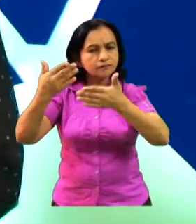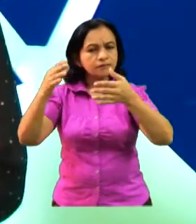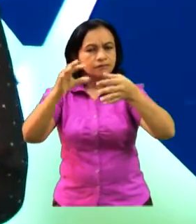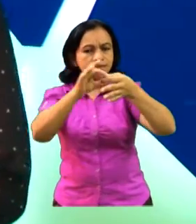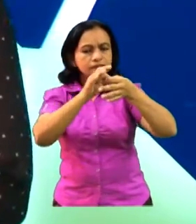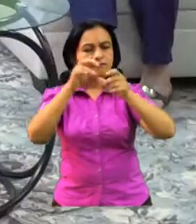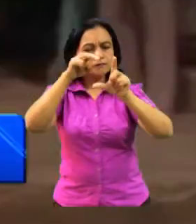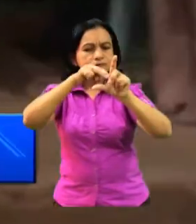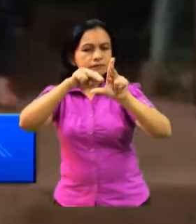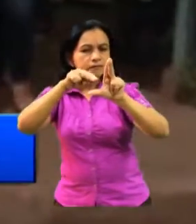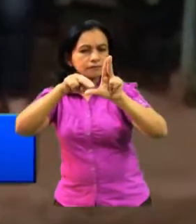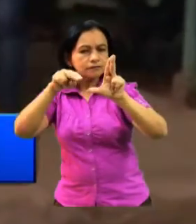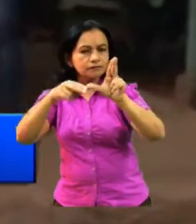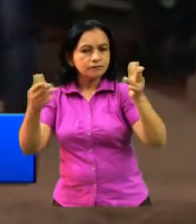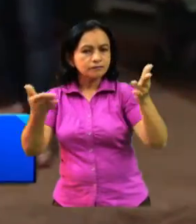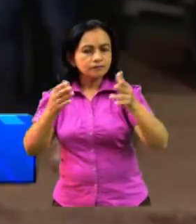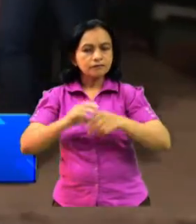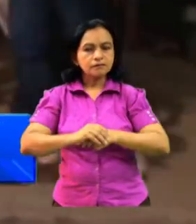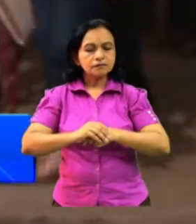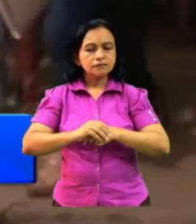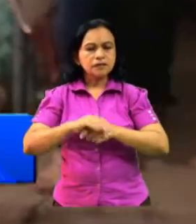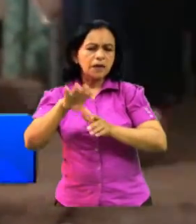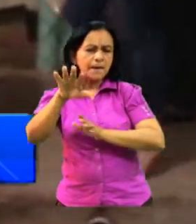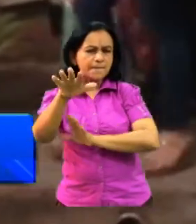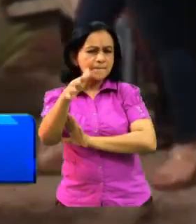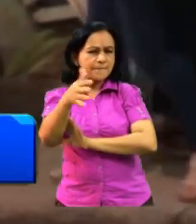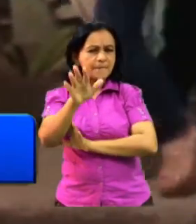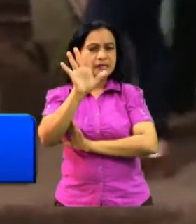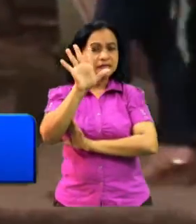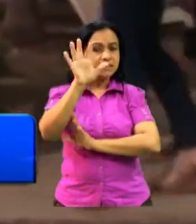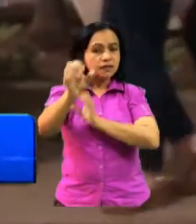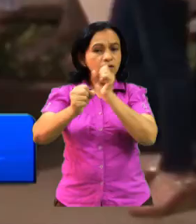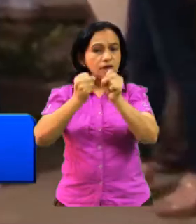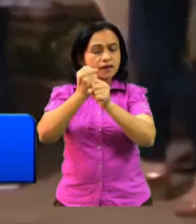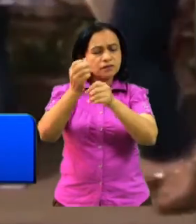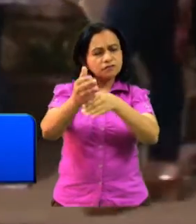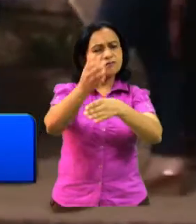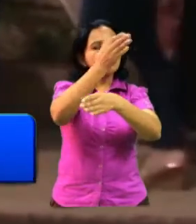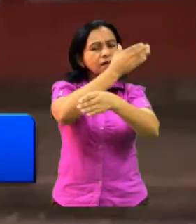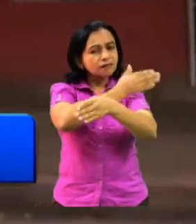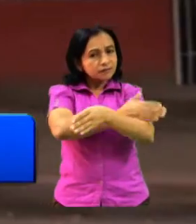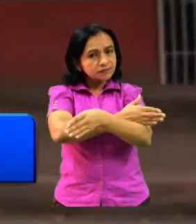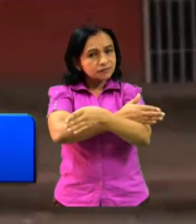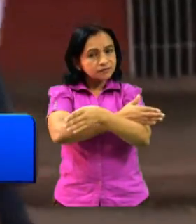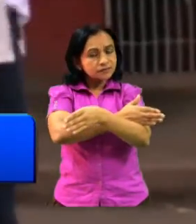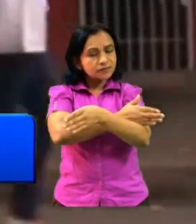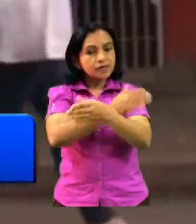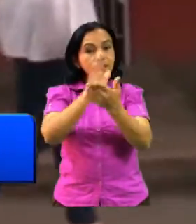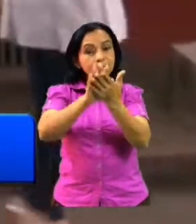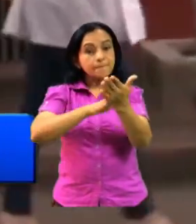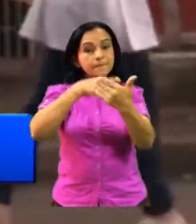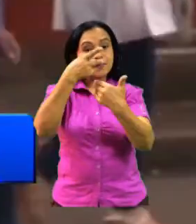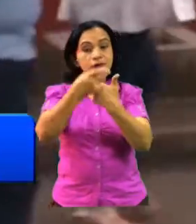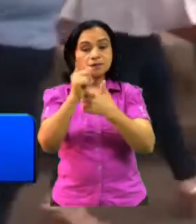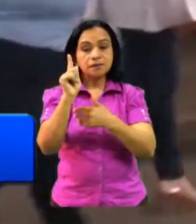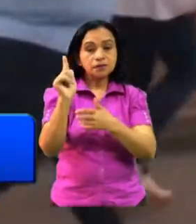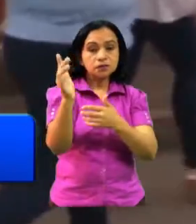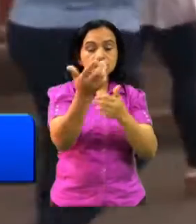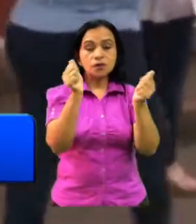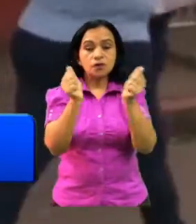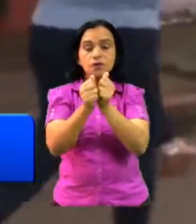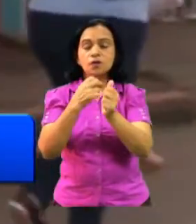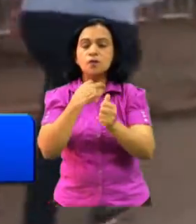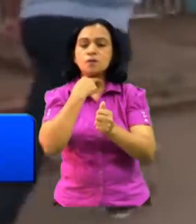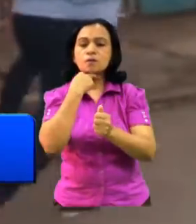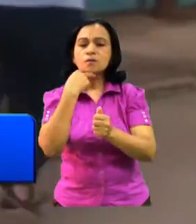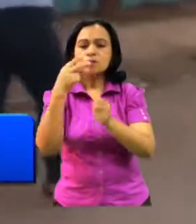articulada con SINAPRED. Desde hace prácticamente más de 5 años tenemos lo que es el programa Todos con Vos, que aglutina a